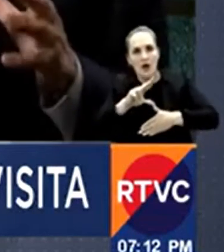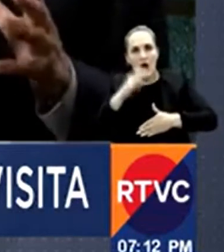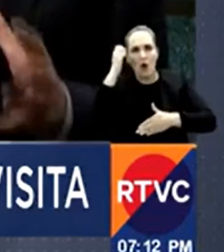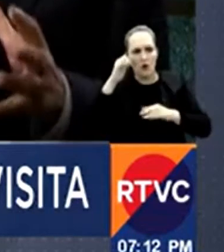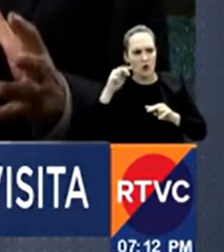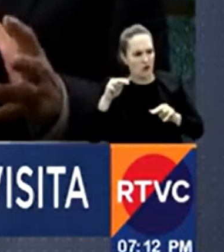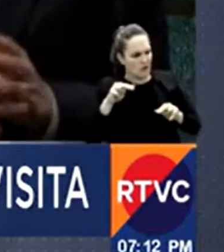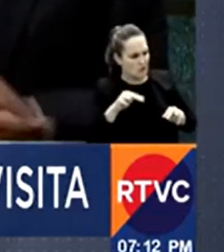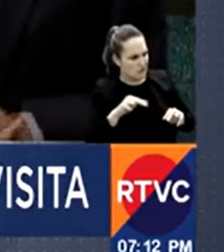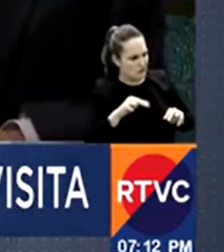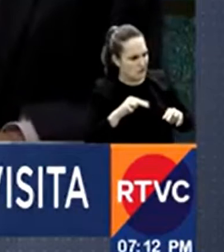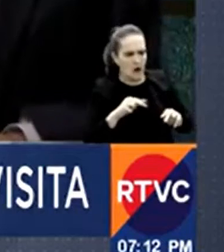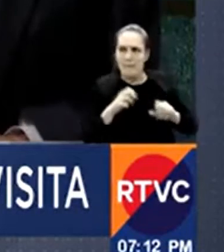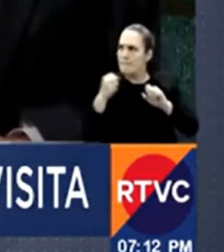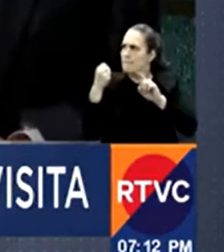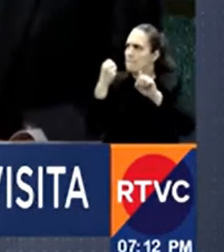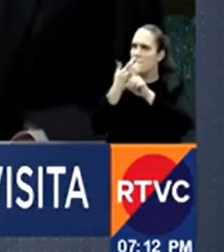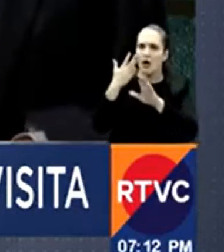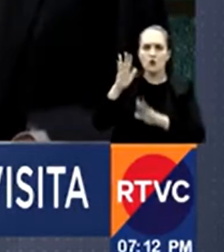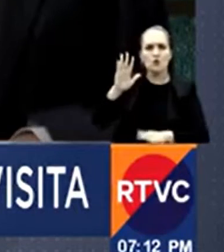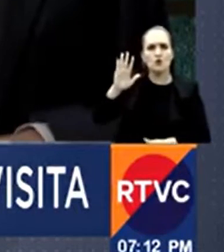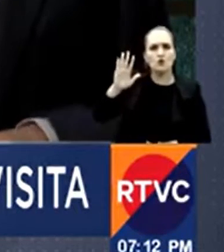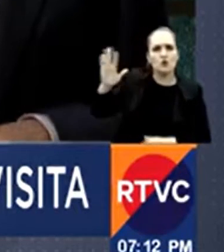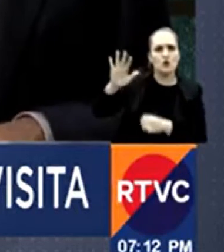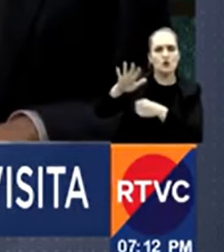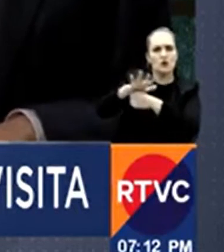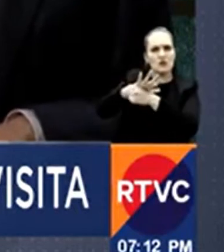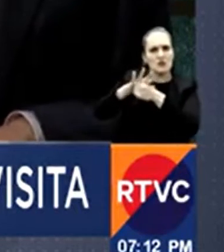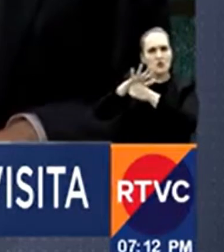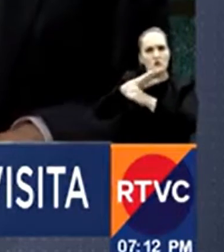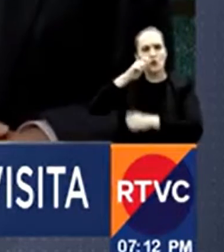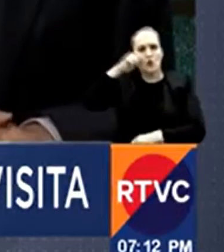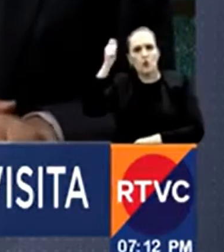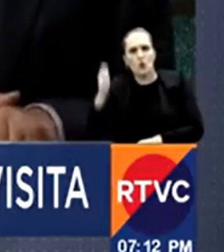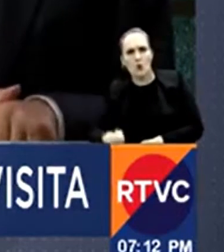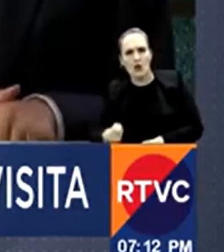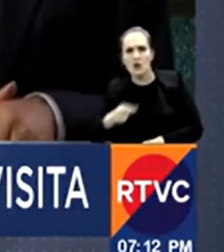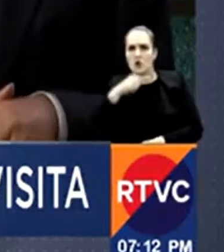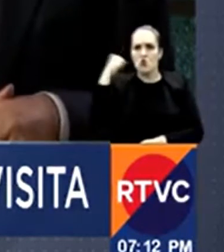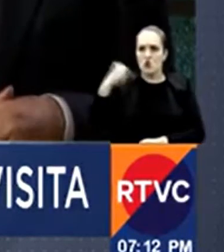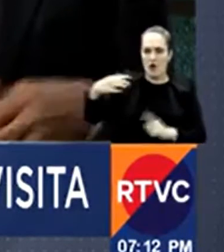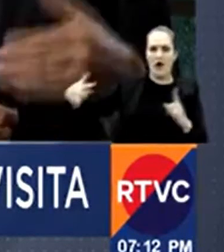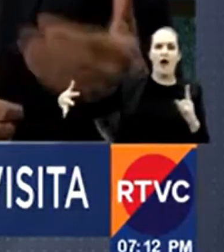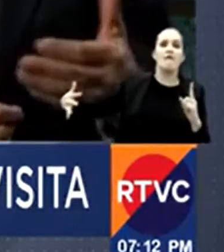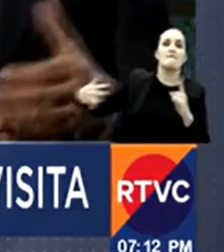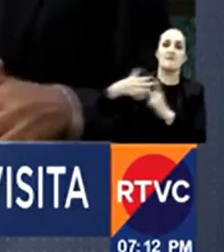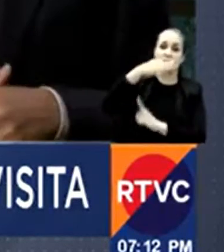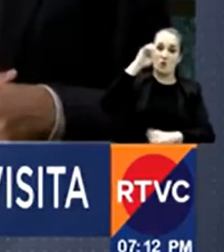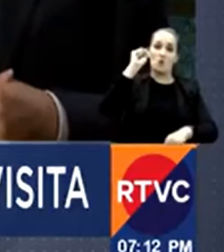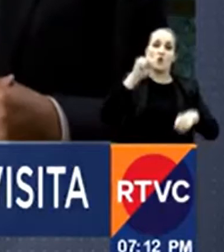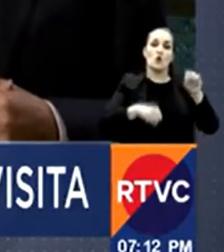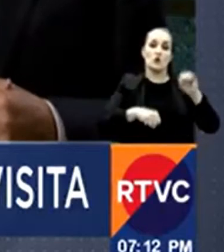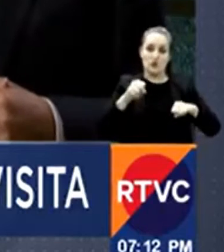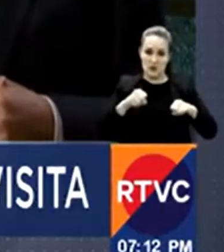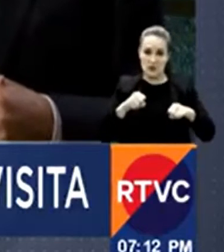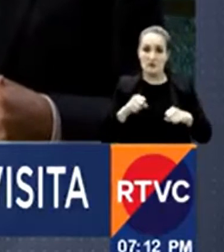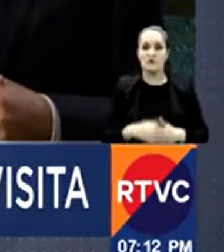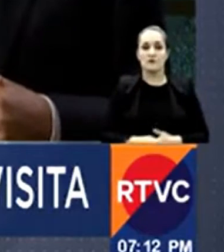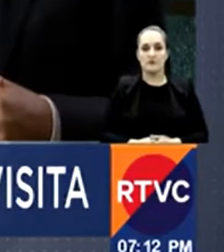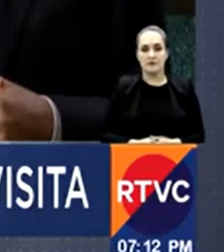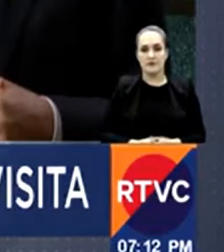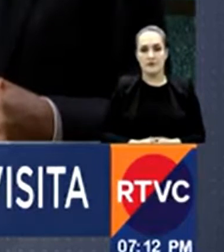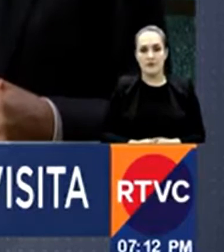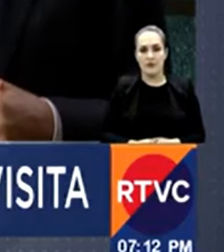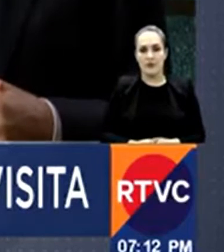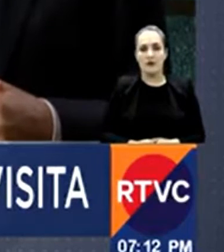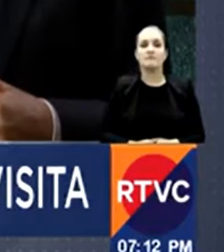el impacto que la situación Ucrania-Rusia pueda tener y su desenvolvimiento.